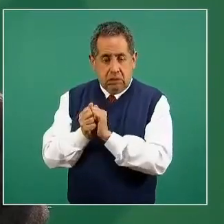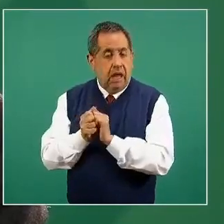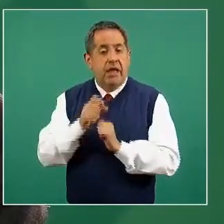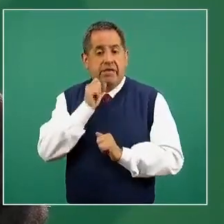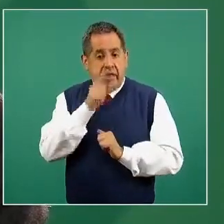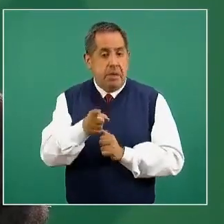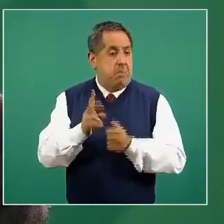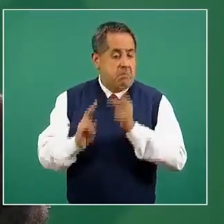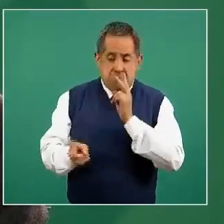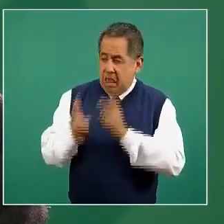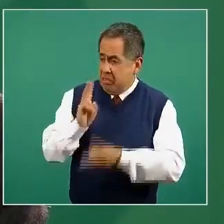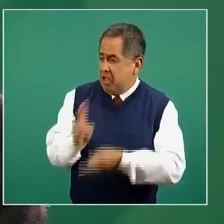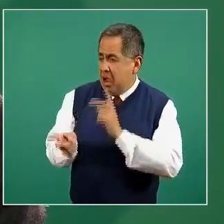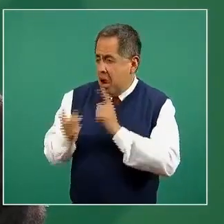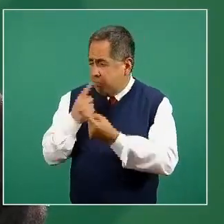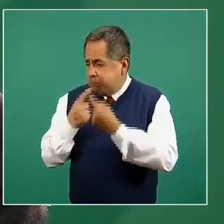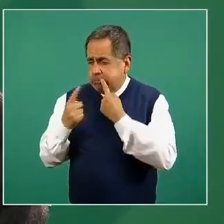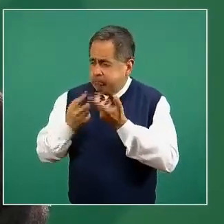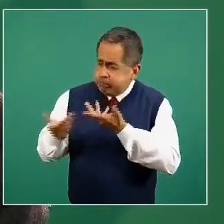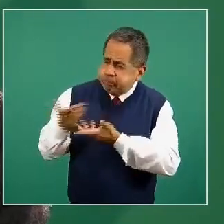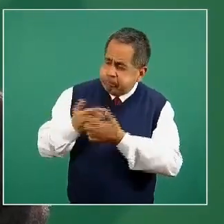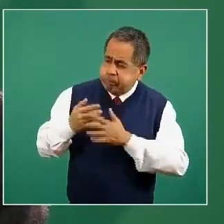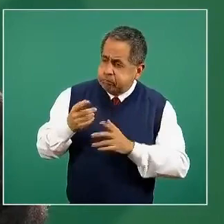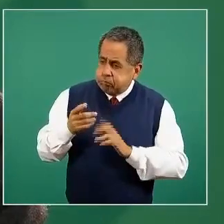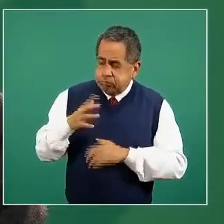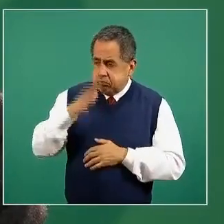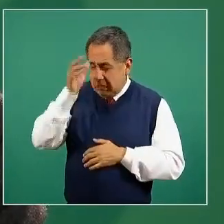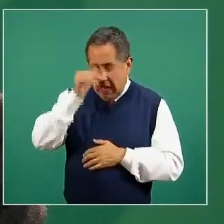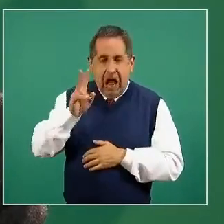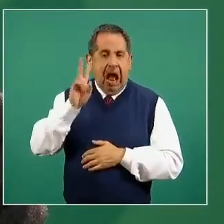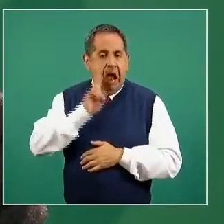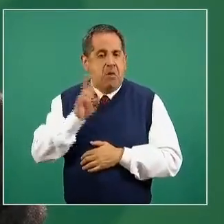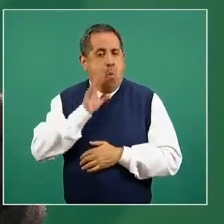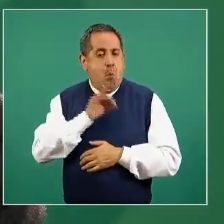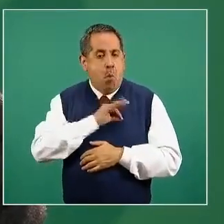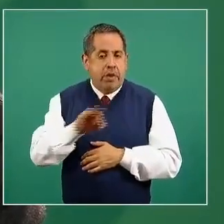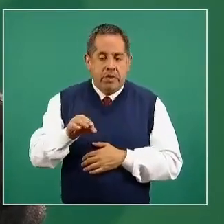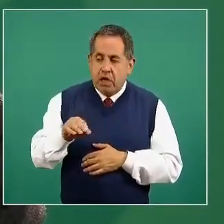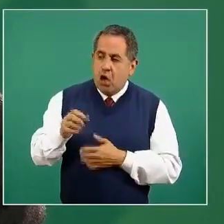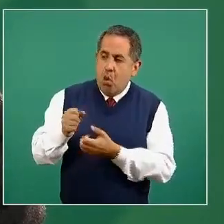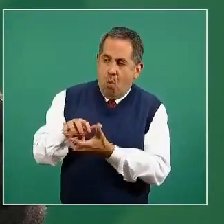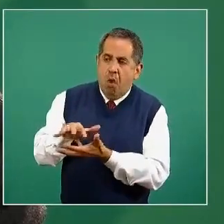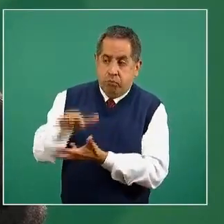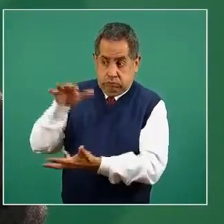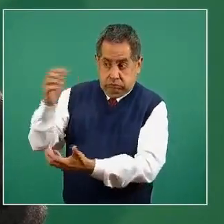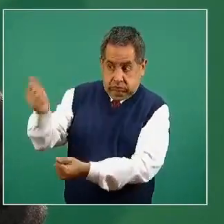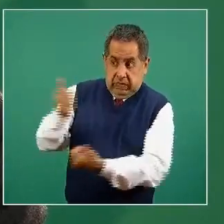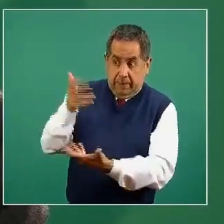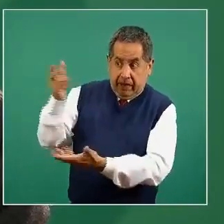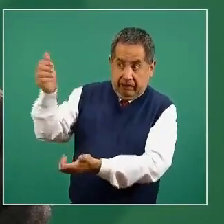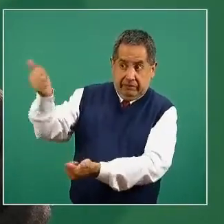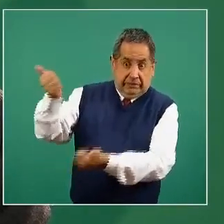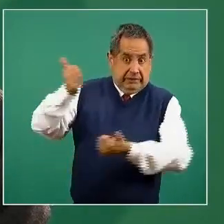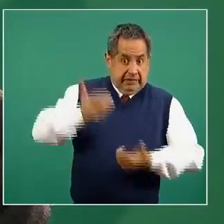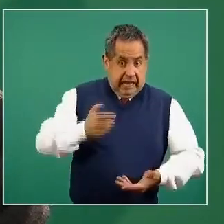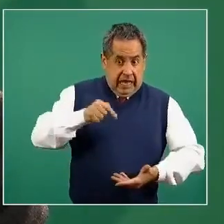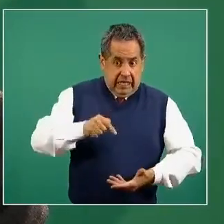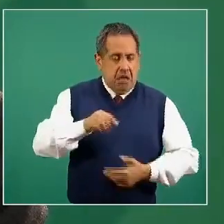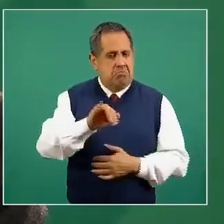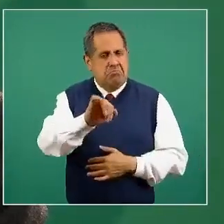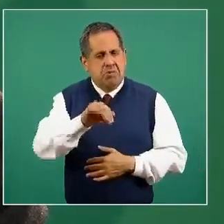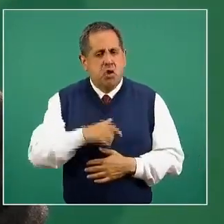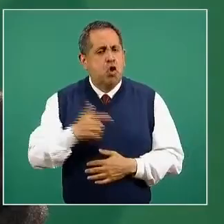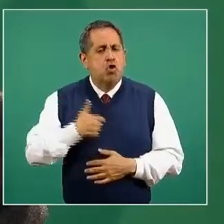entablar conversaciones para acordar la provisión de un número significativo de vacunas. Nuestra petición